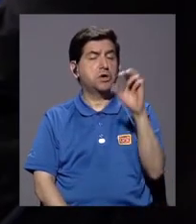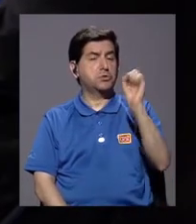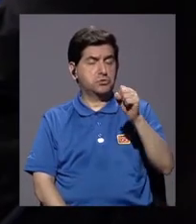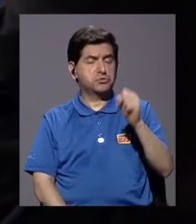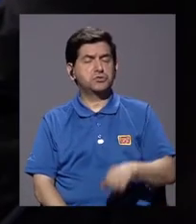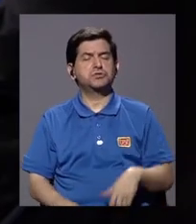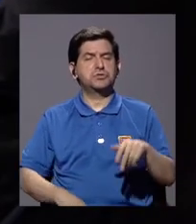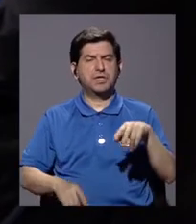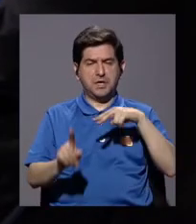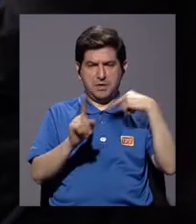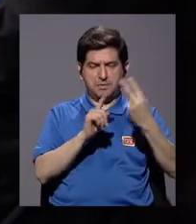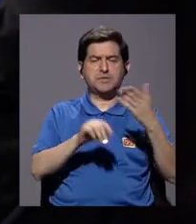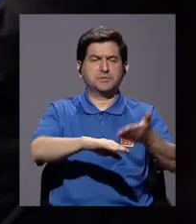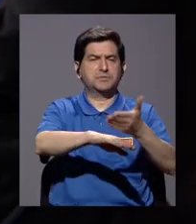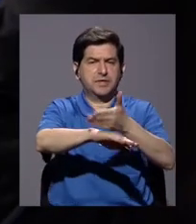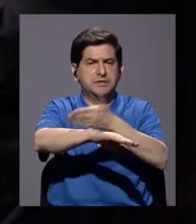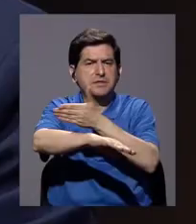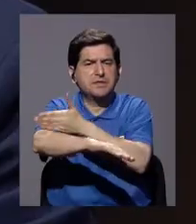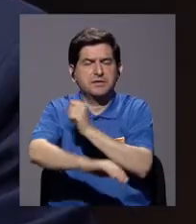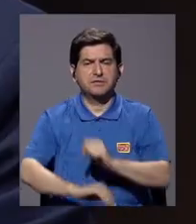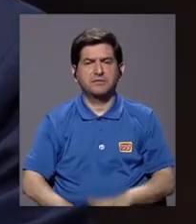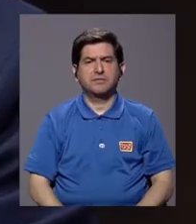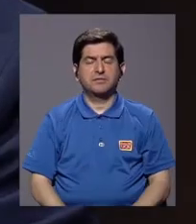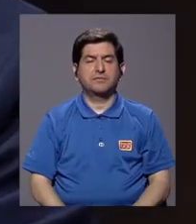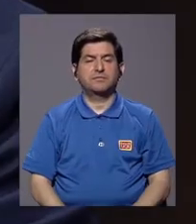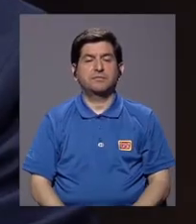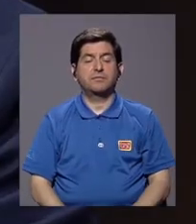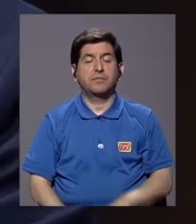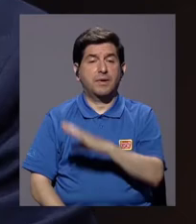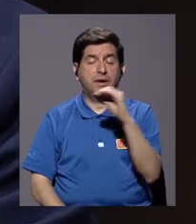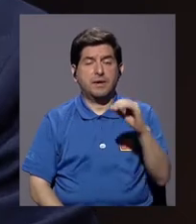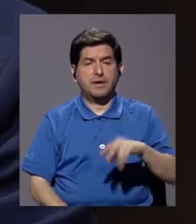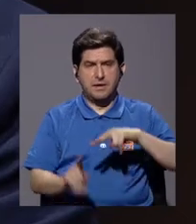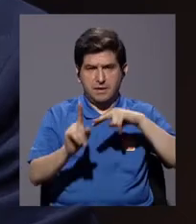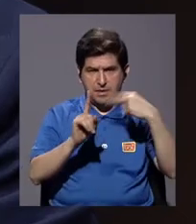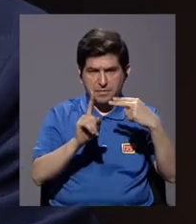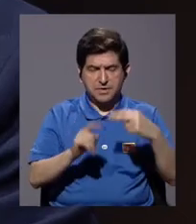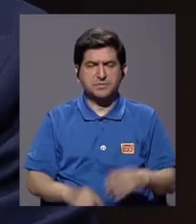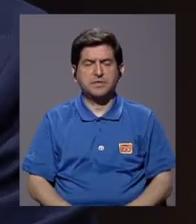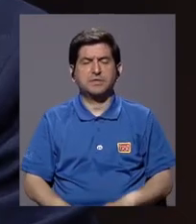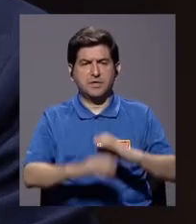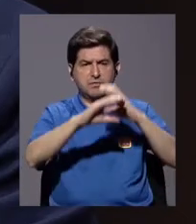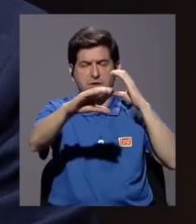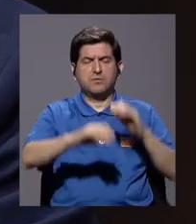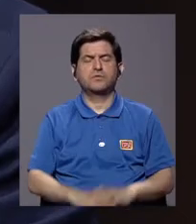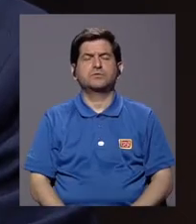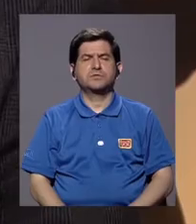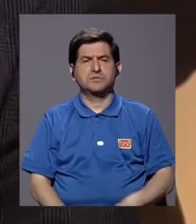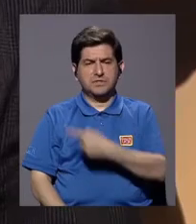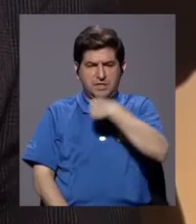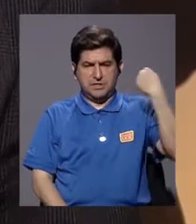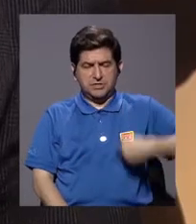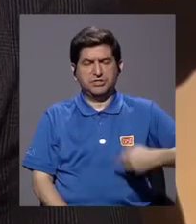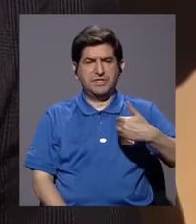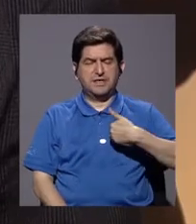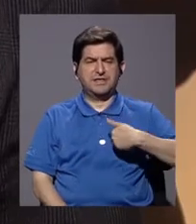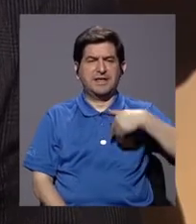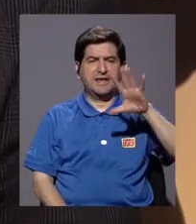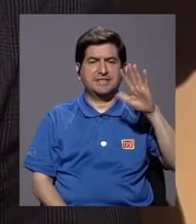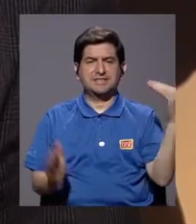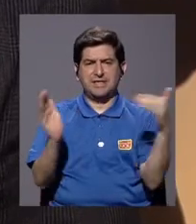lo ve desde una perspectiva más progresista. Y desde el punto de vista de los buses, China tiene 5.000 buses